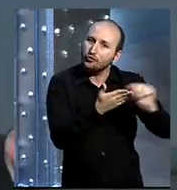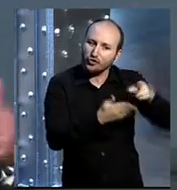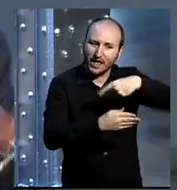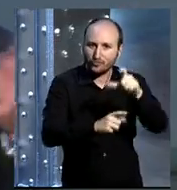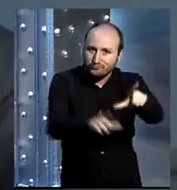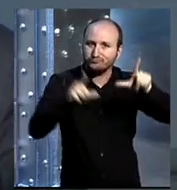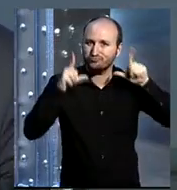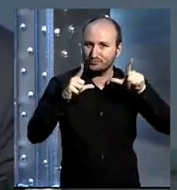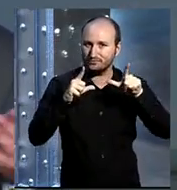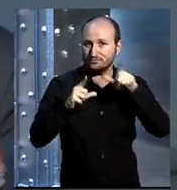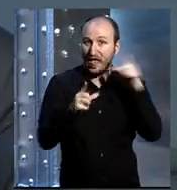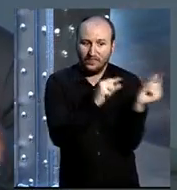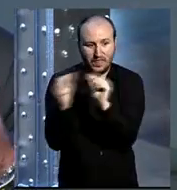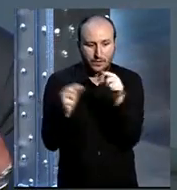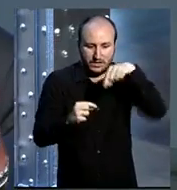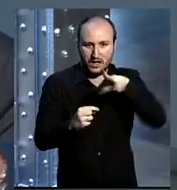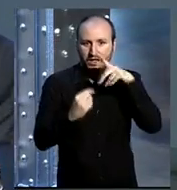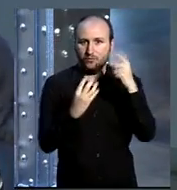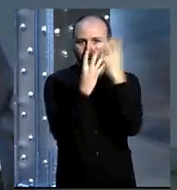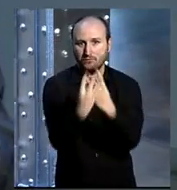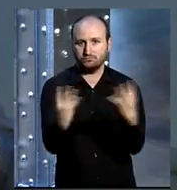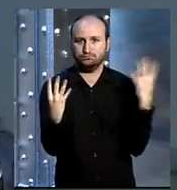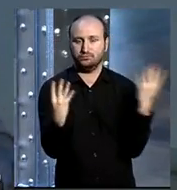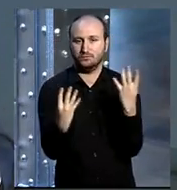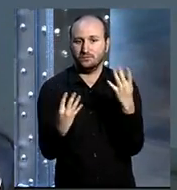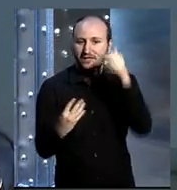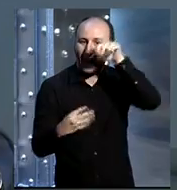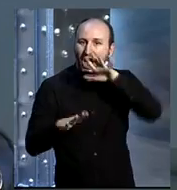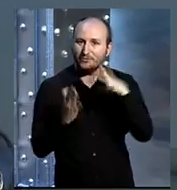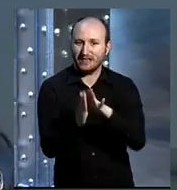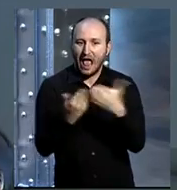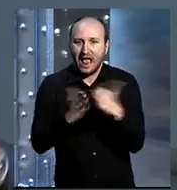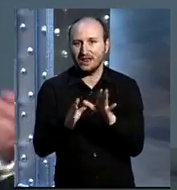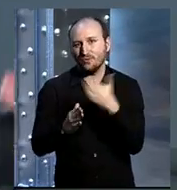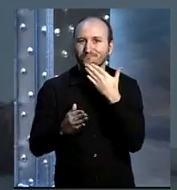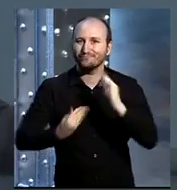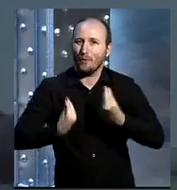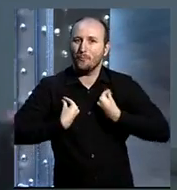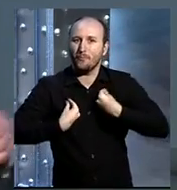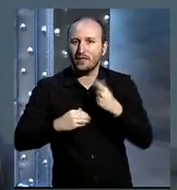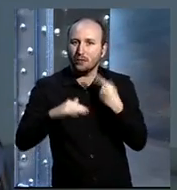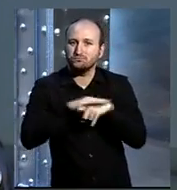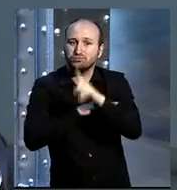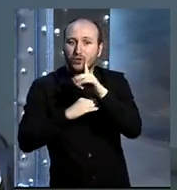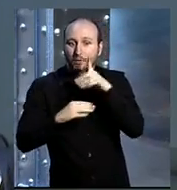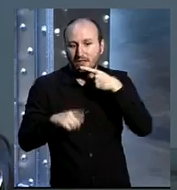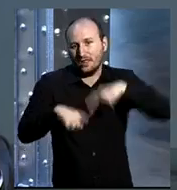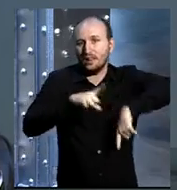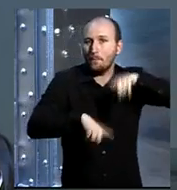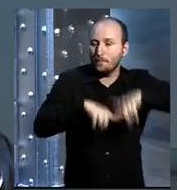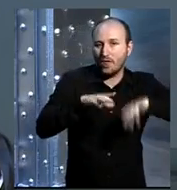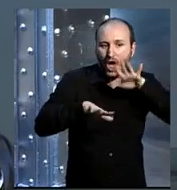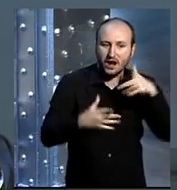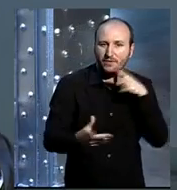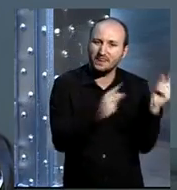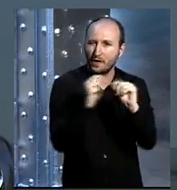debate frente a ustedes y de alguna forma el libro cobre vida precisamente en función de ese debate que vamos a vivir a